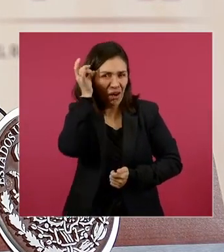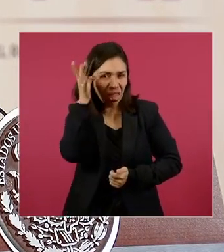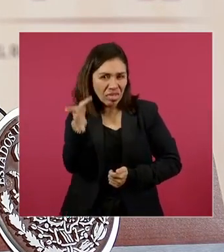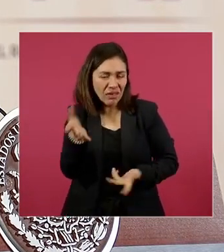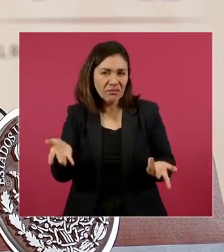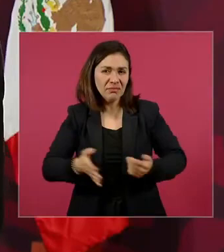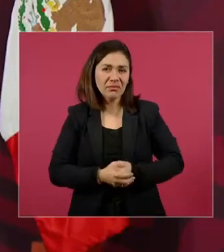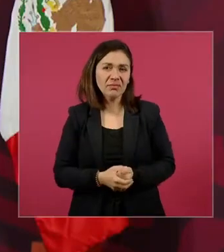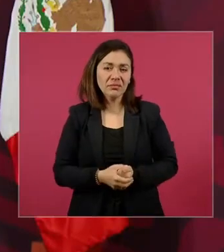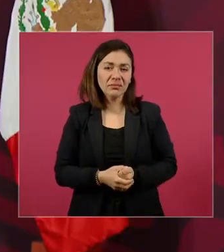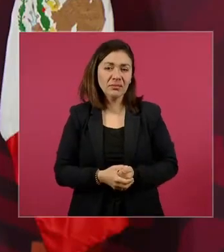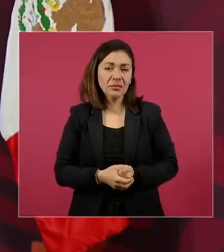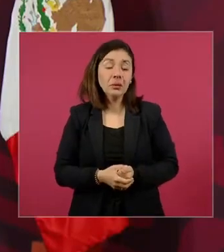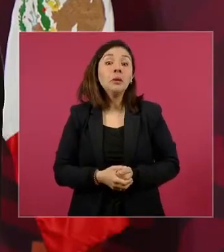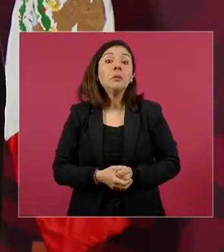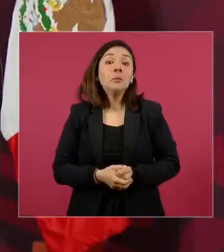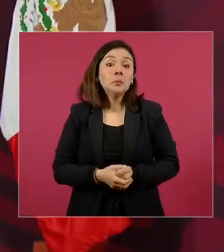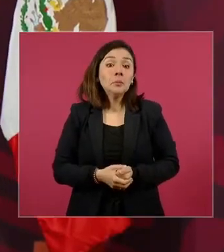Solo porque